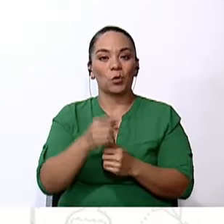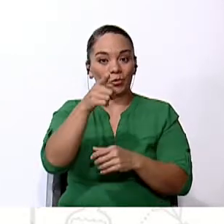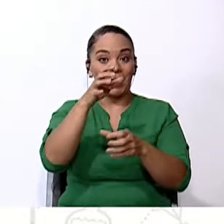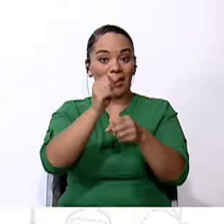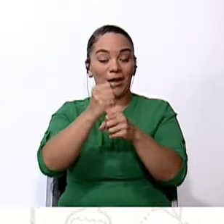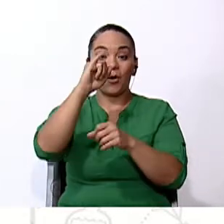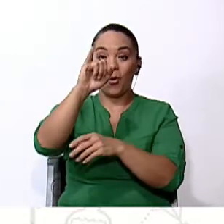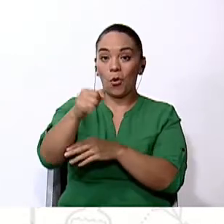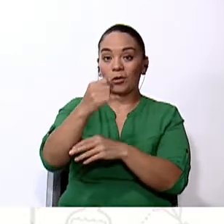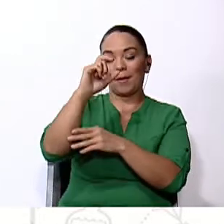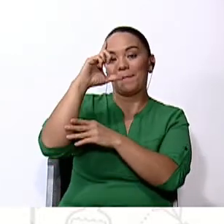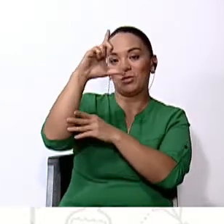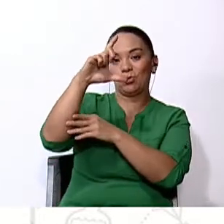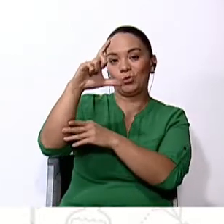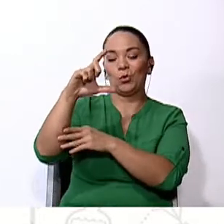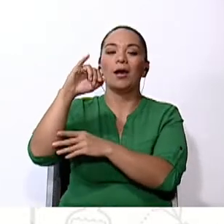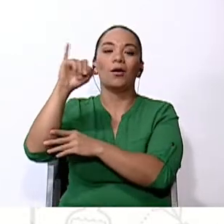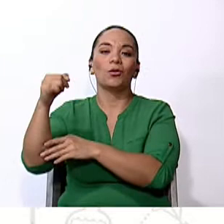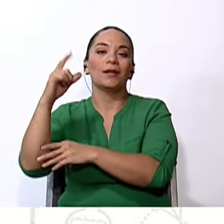y minúscula de la J.